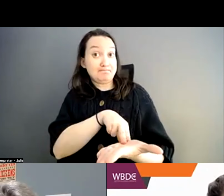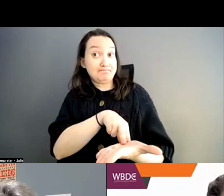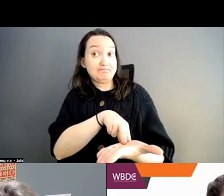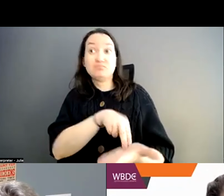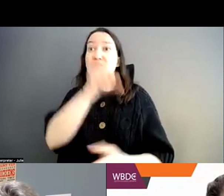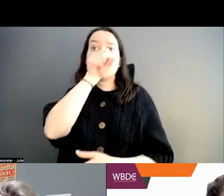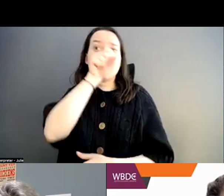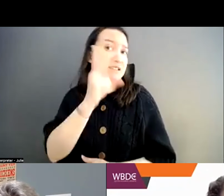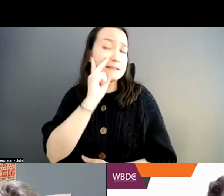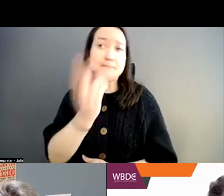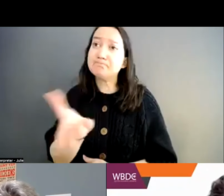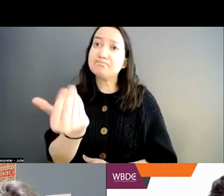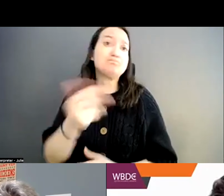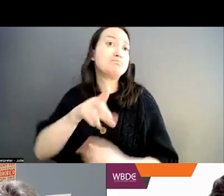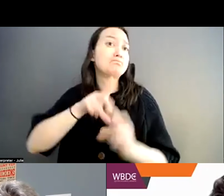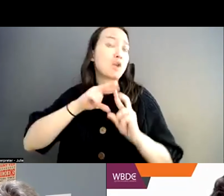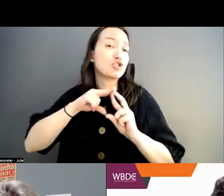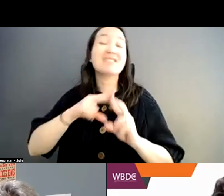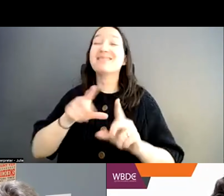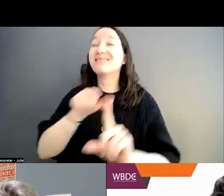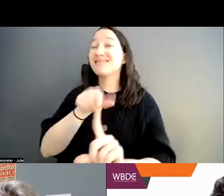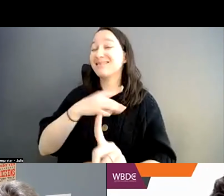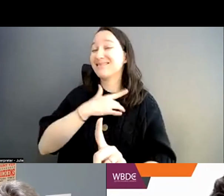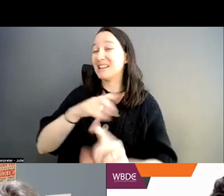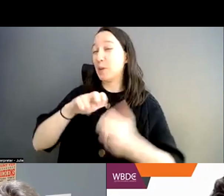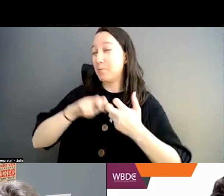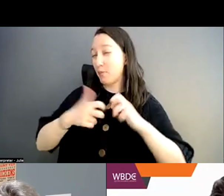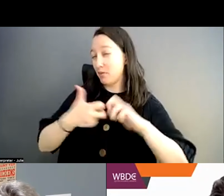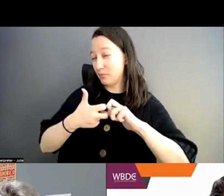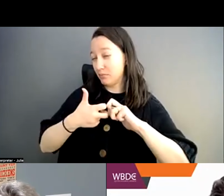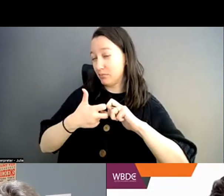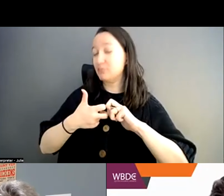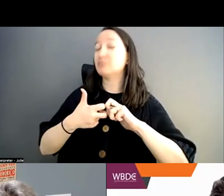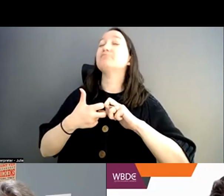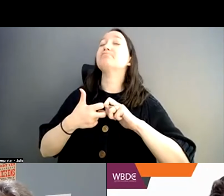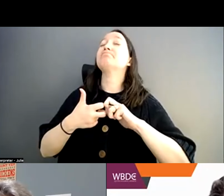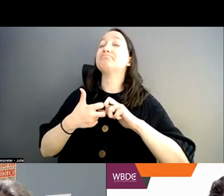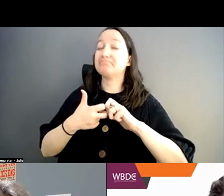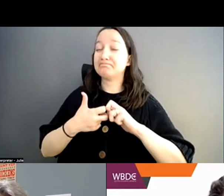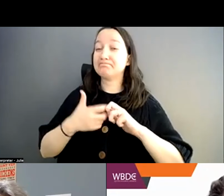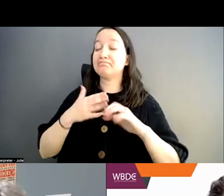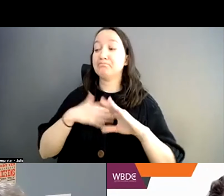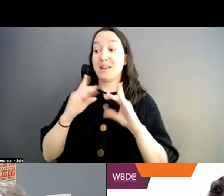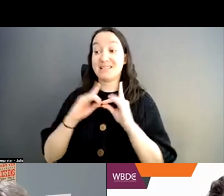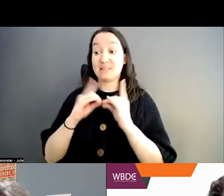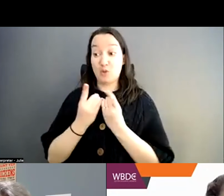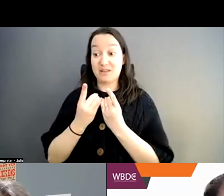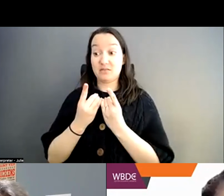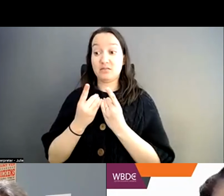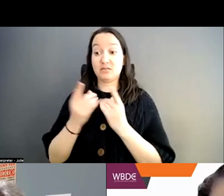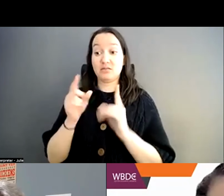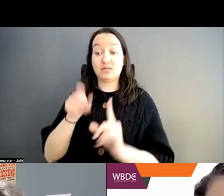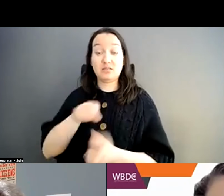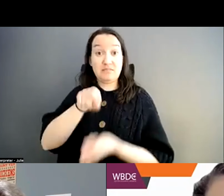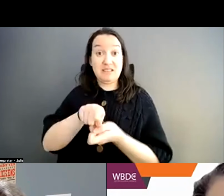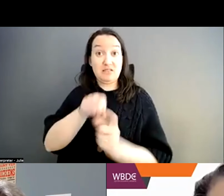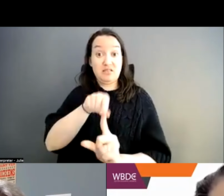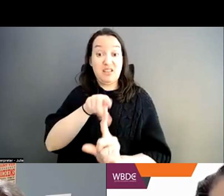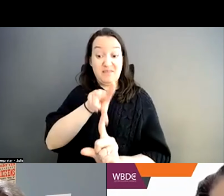contrato. Nos encantaría ver este tipo de alianzas. El problema que yo veo en mi